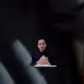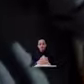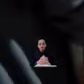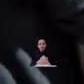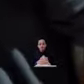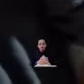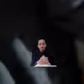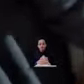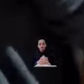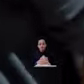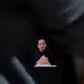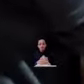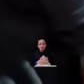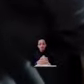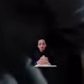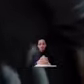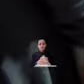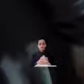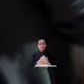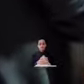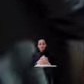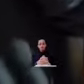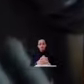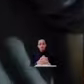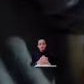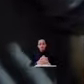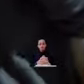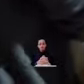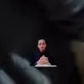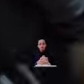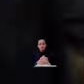te mueves libremente por todos los lados, pero al final